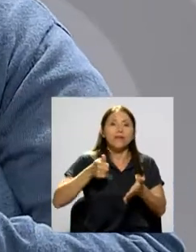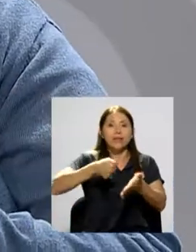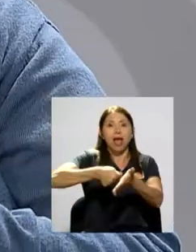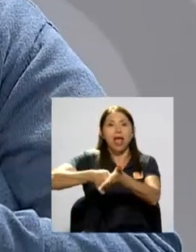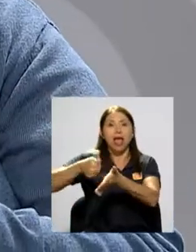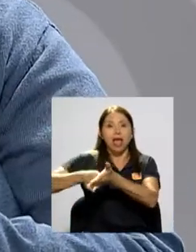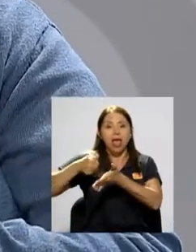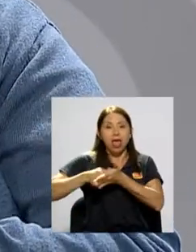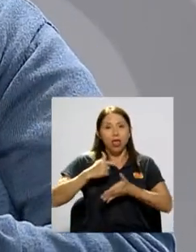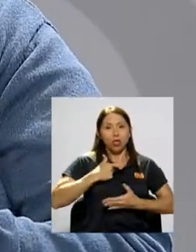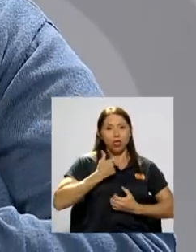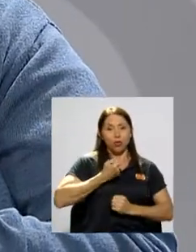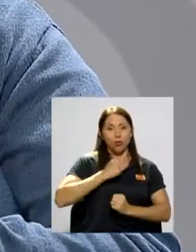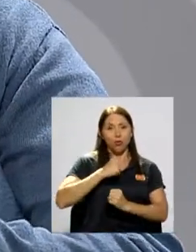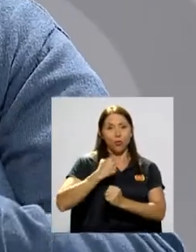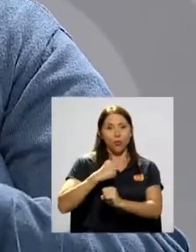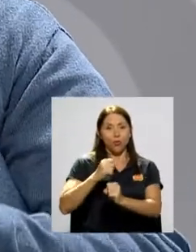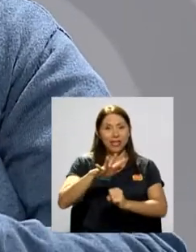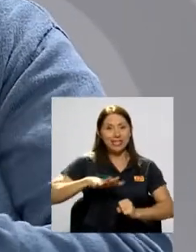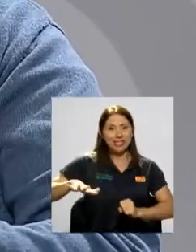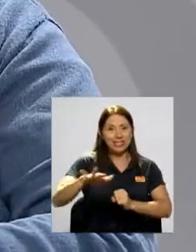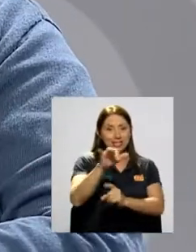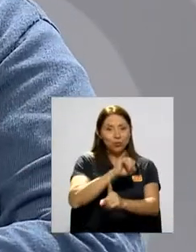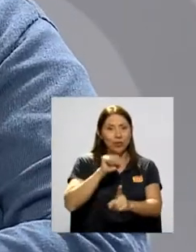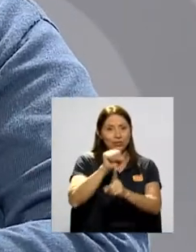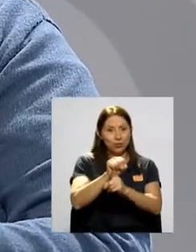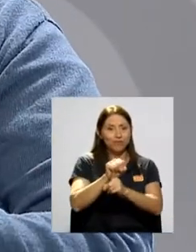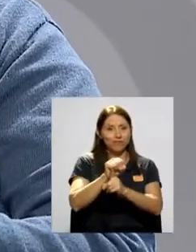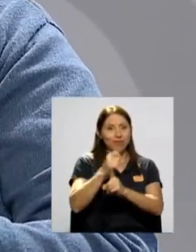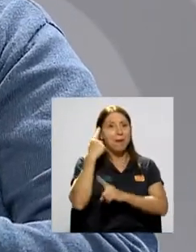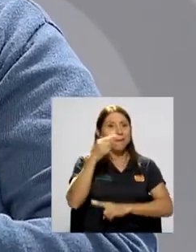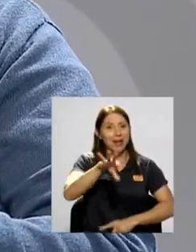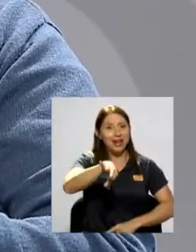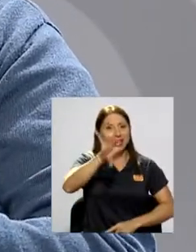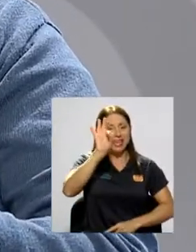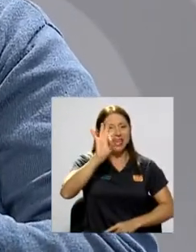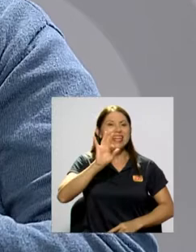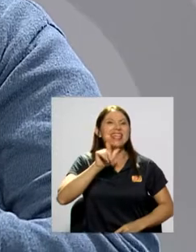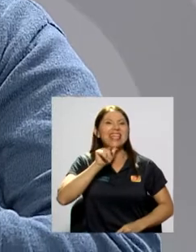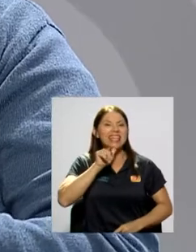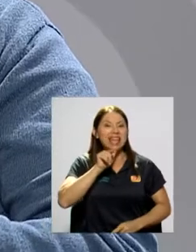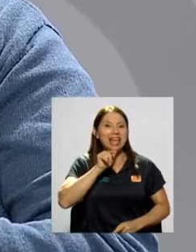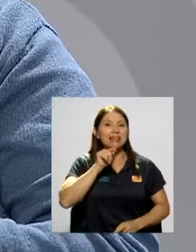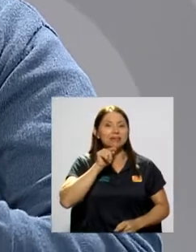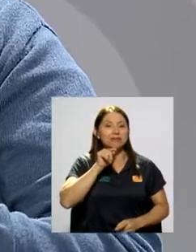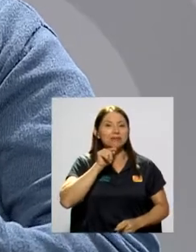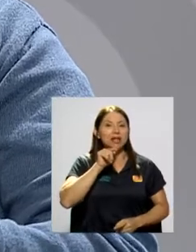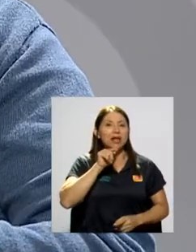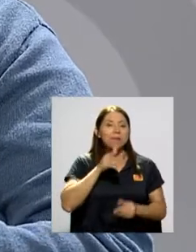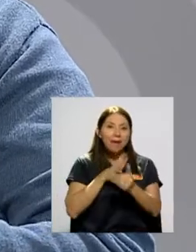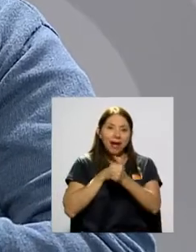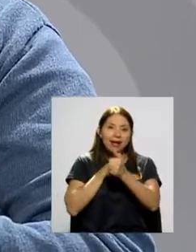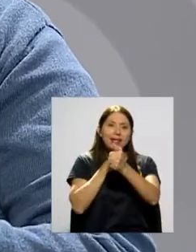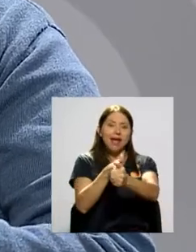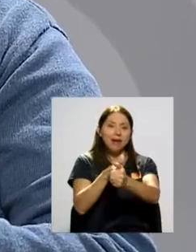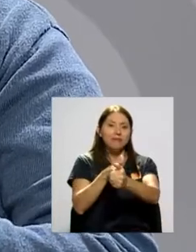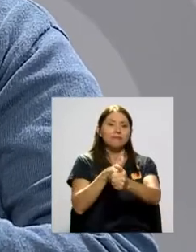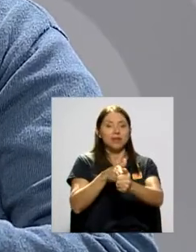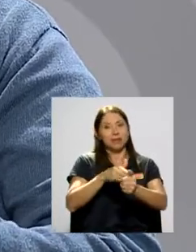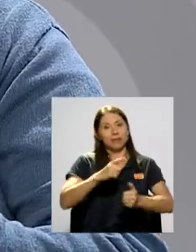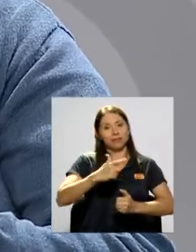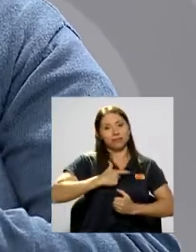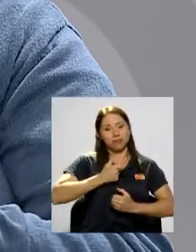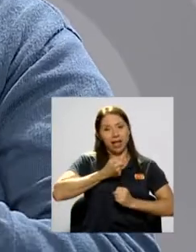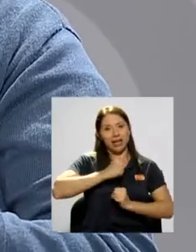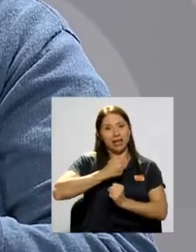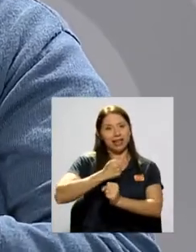este escenario político-electoral, esta vez para elegir quién va a conducir los destinos de las alcaldías en este